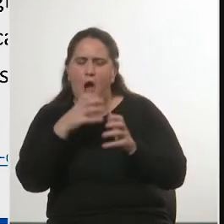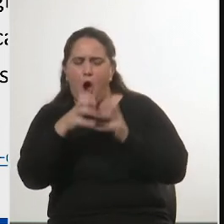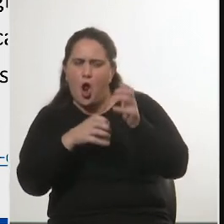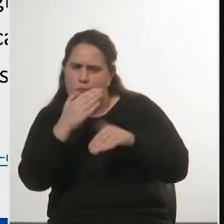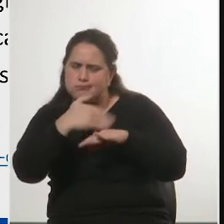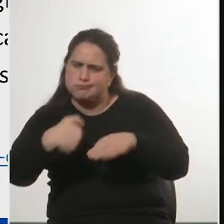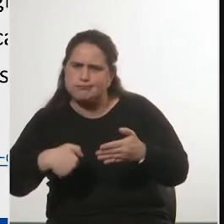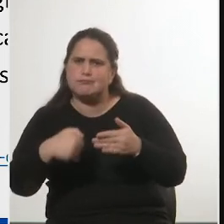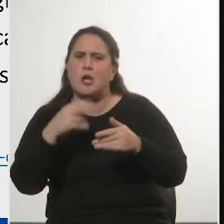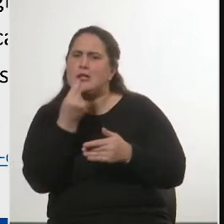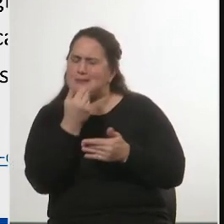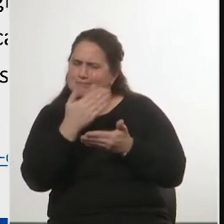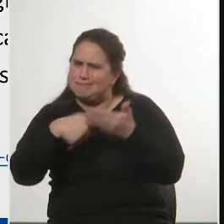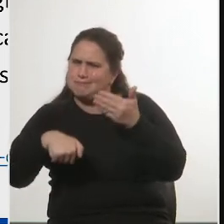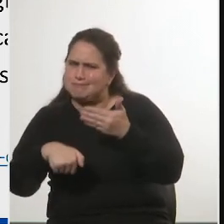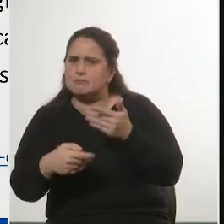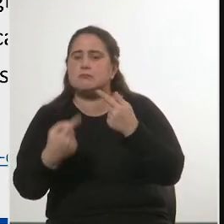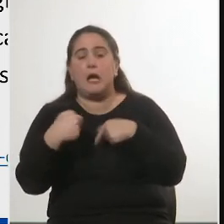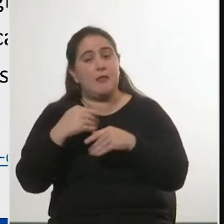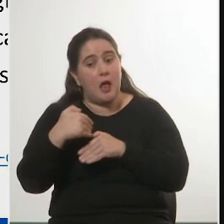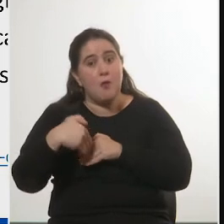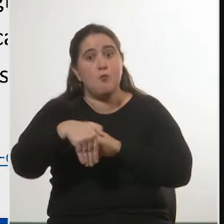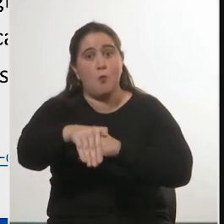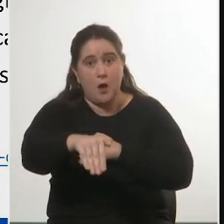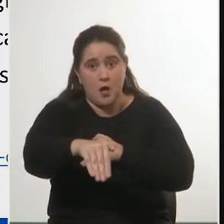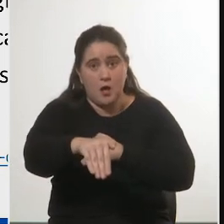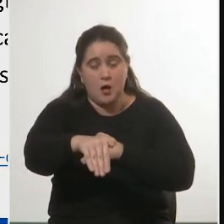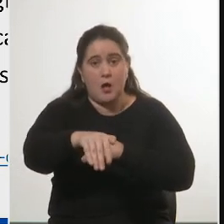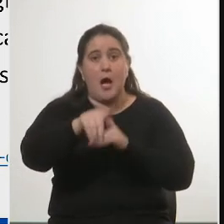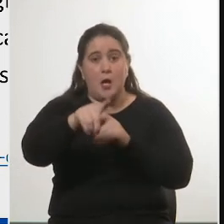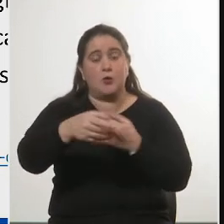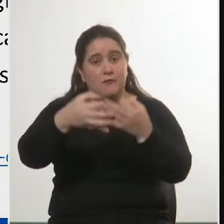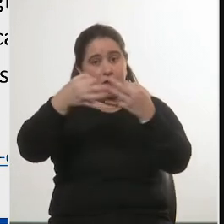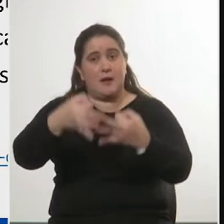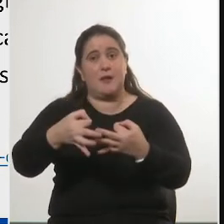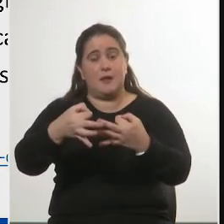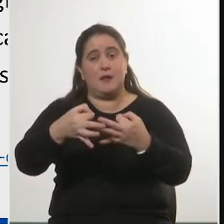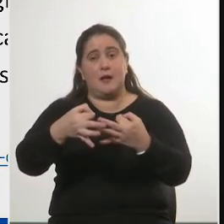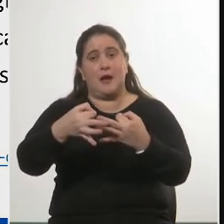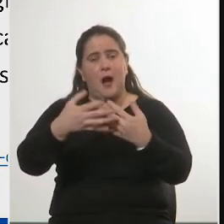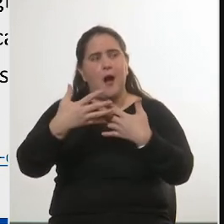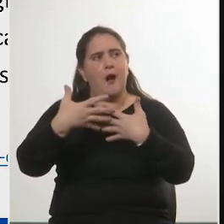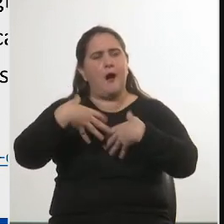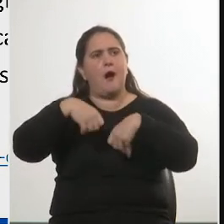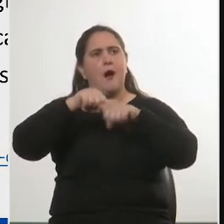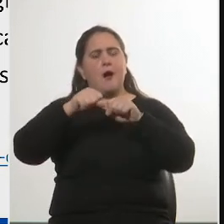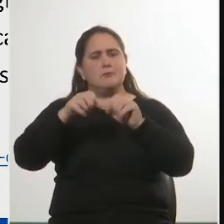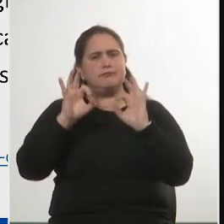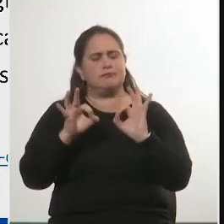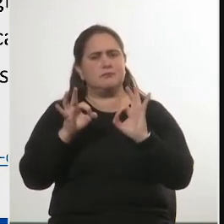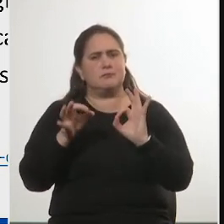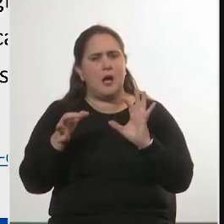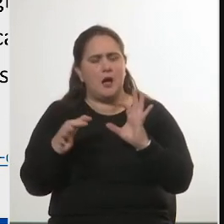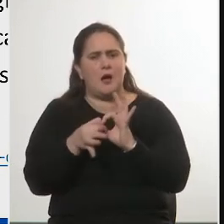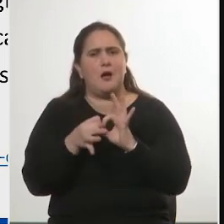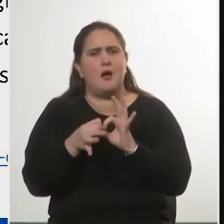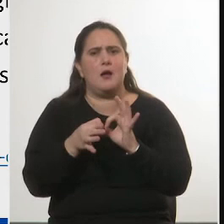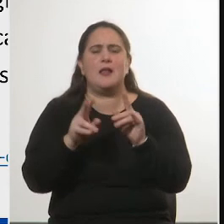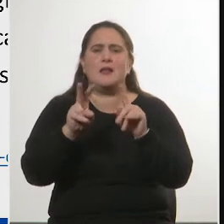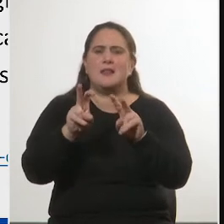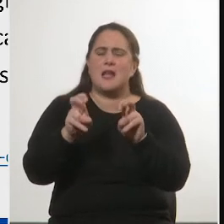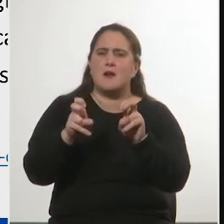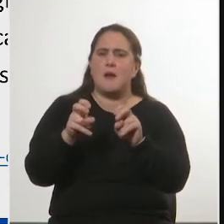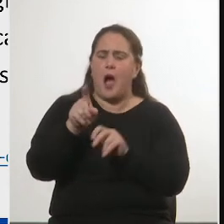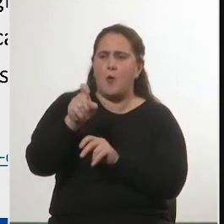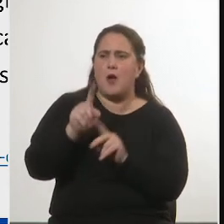color o el sabor desagradable, para posteriormente, cuando en realidad se descubrió una conexión clara entre lo que era el agua